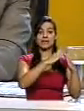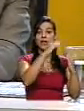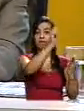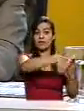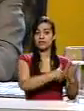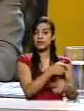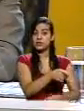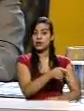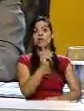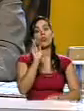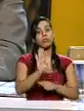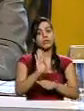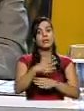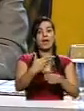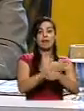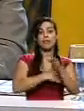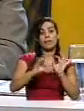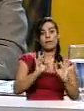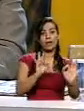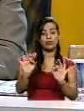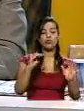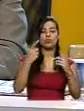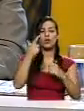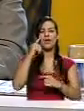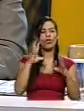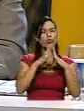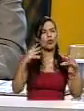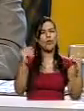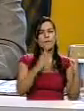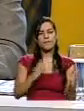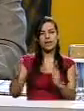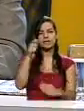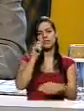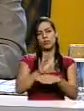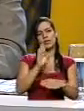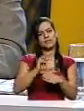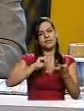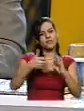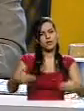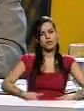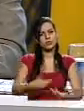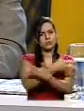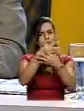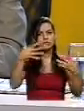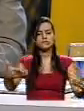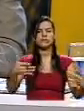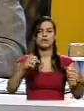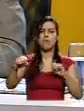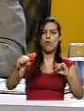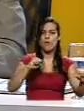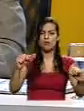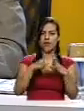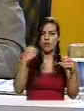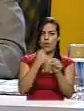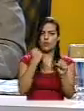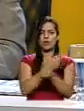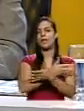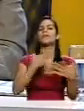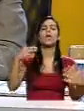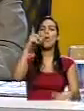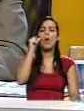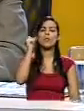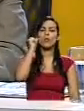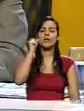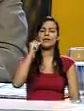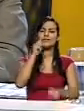previsiones. Yo creo que todo el dispositivo de seguridad es un gran esfuerzo, una gran movilización, hombres y mujeres que están por todos los